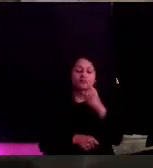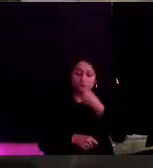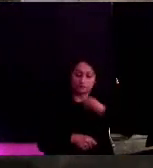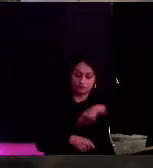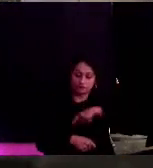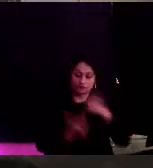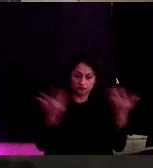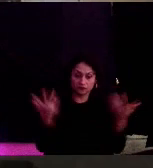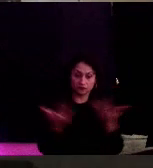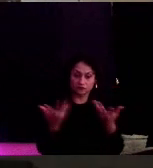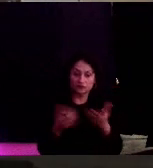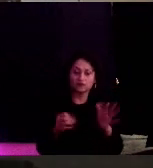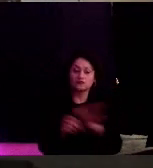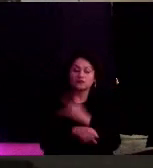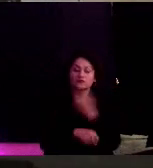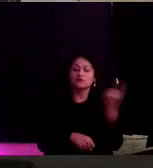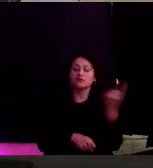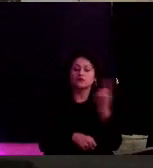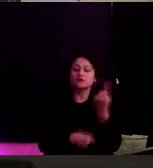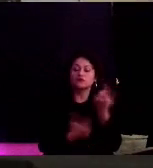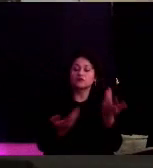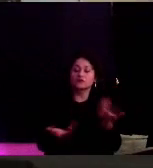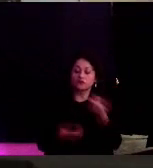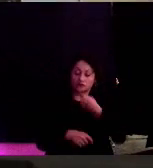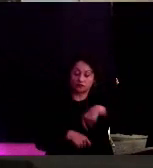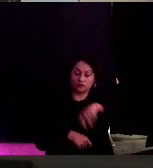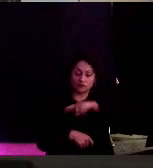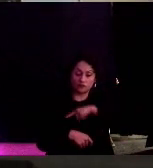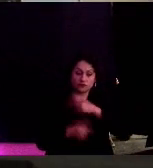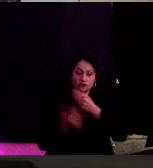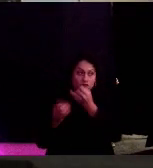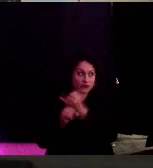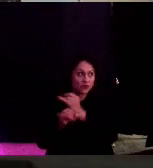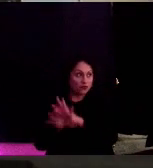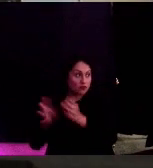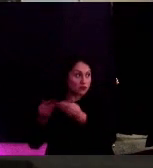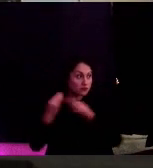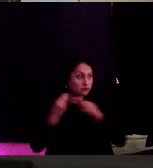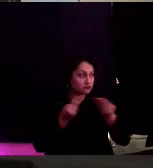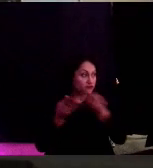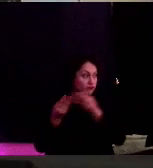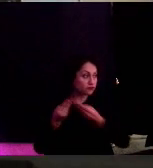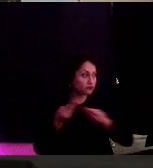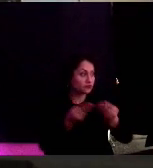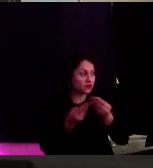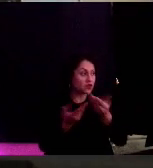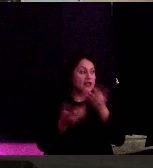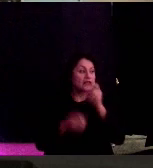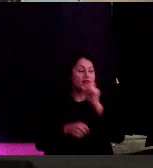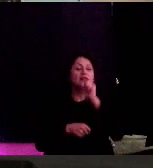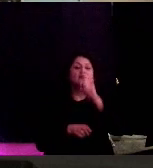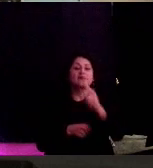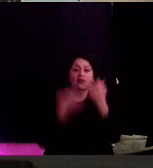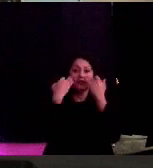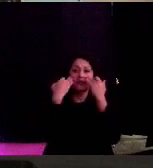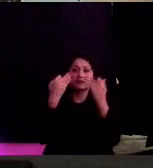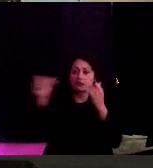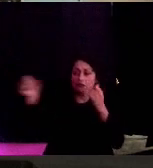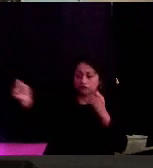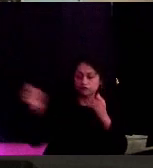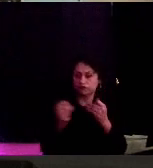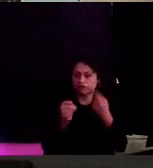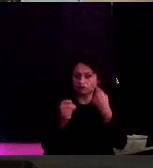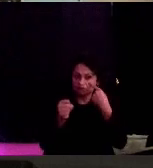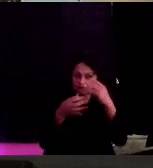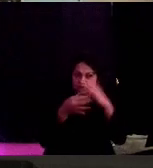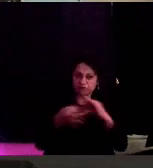las familias quienes aportamos evidencias, pruebas, videos, testigos, en lugar de